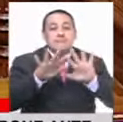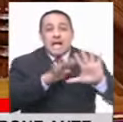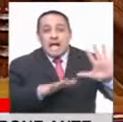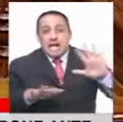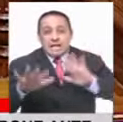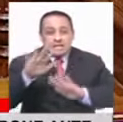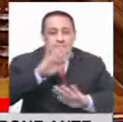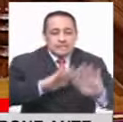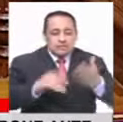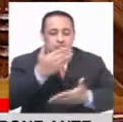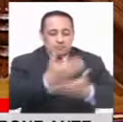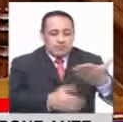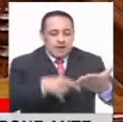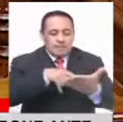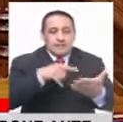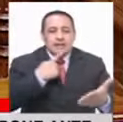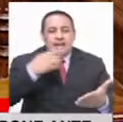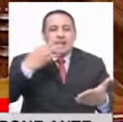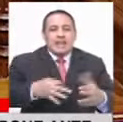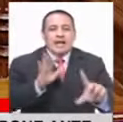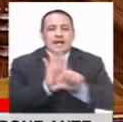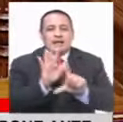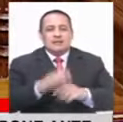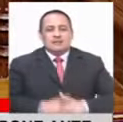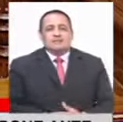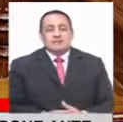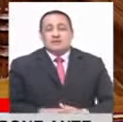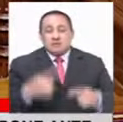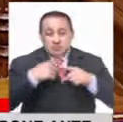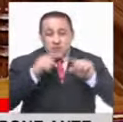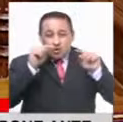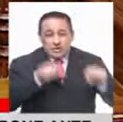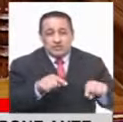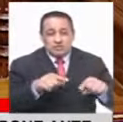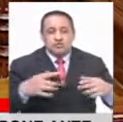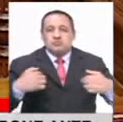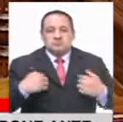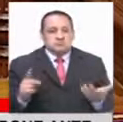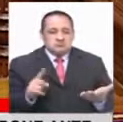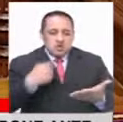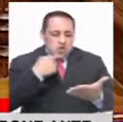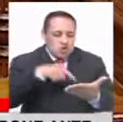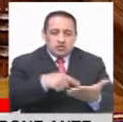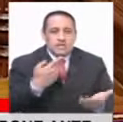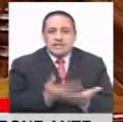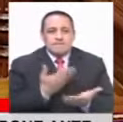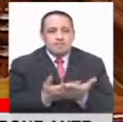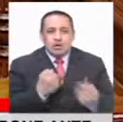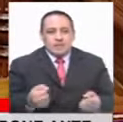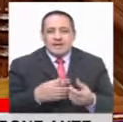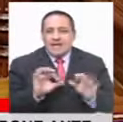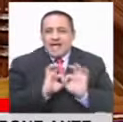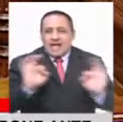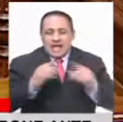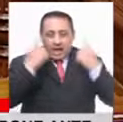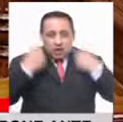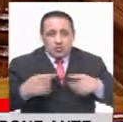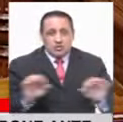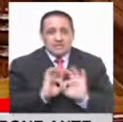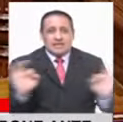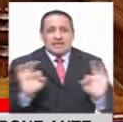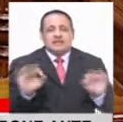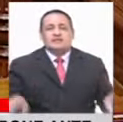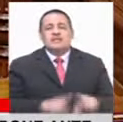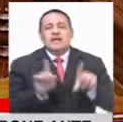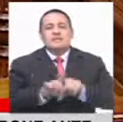que se trate de un documento consistente. Es por ello que, al no contar con pruebas y argumentos sólidos, también